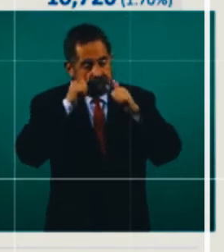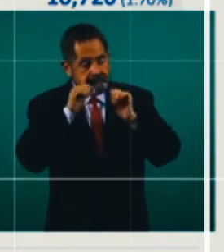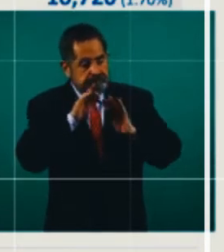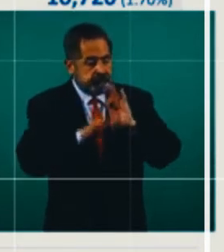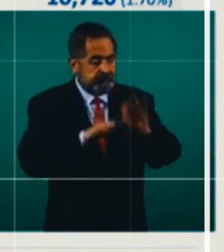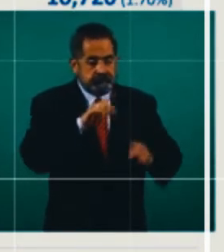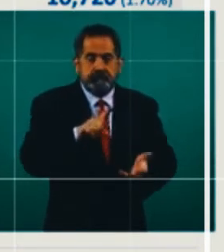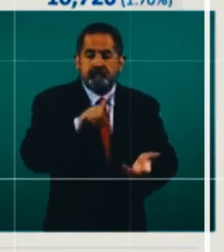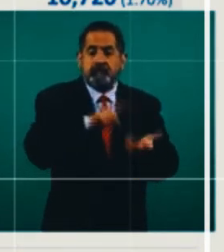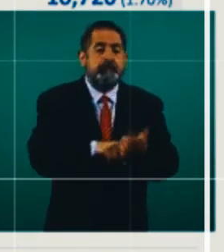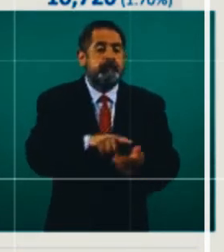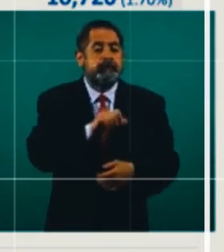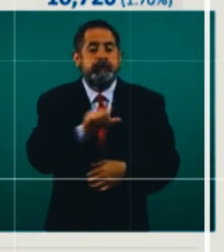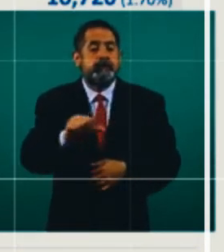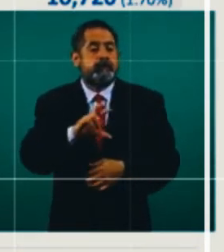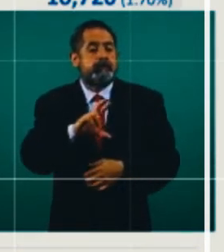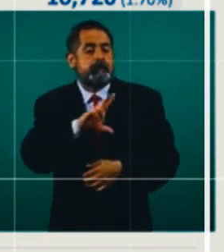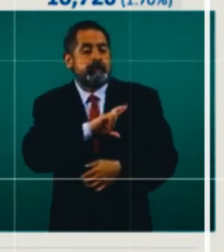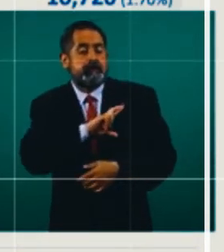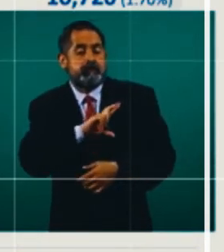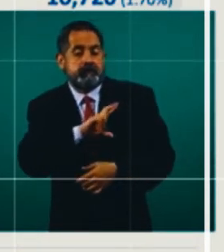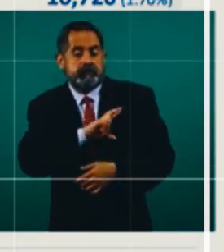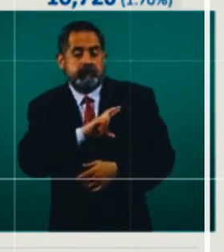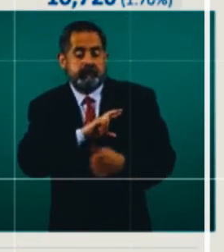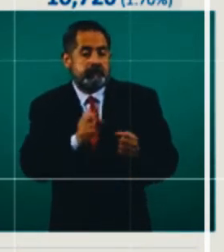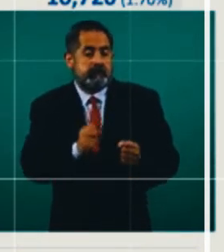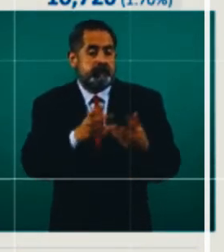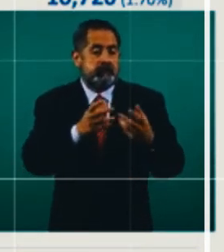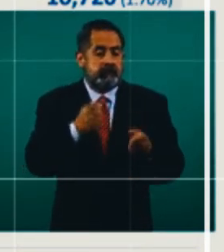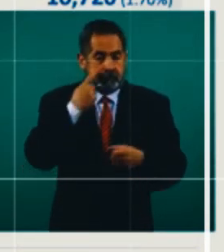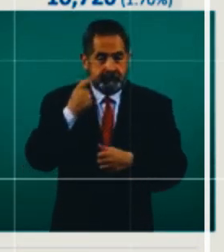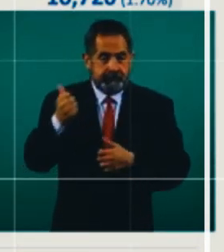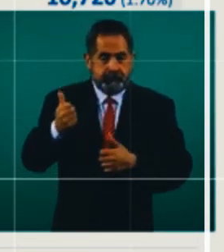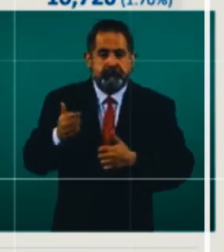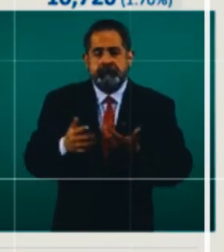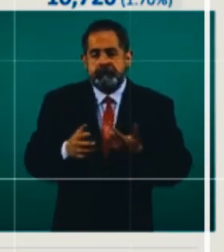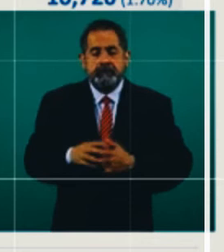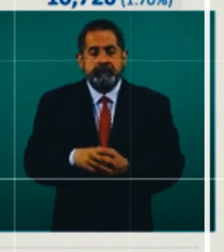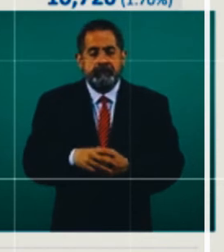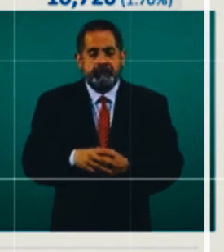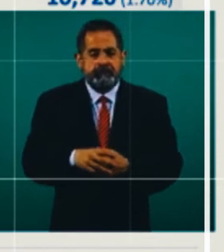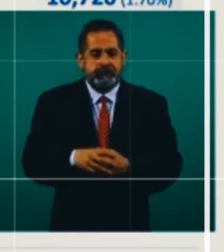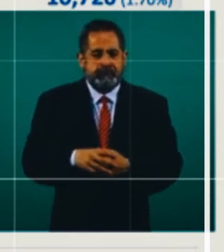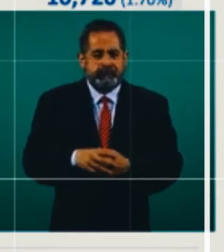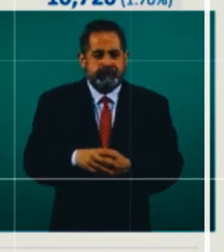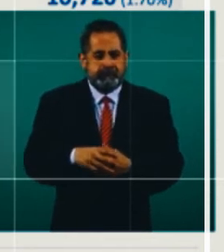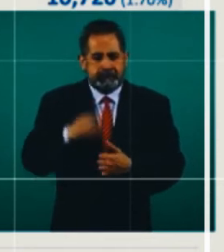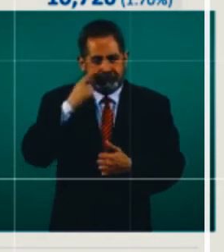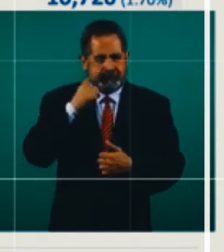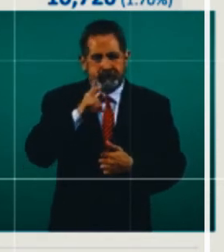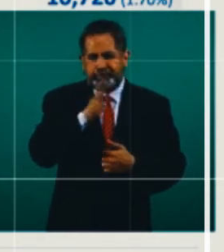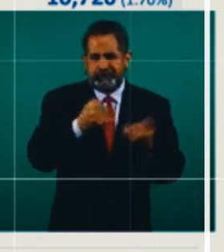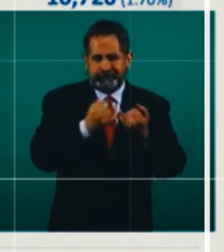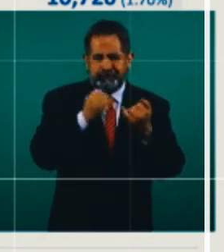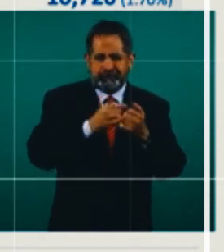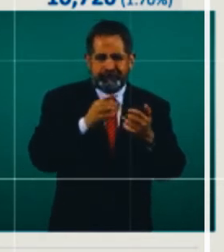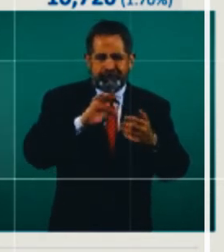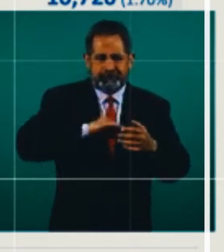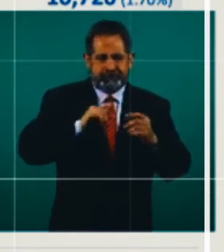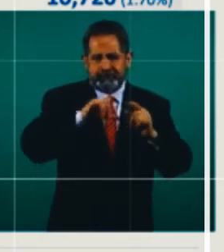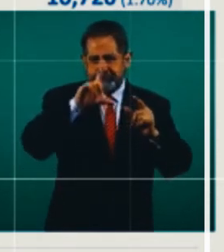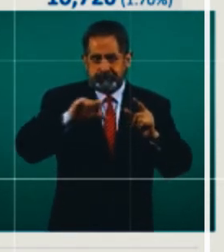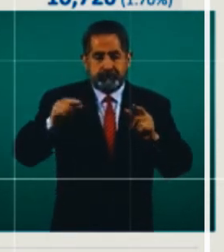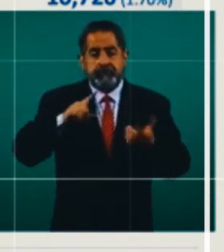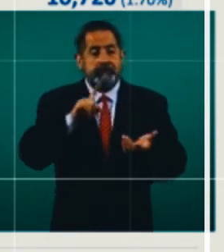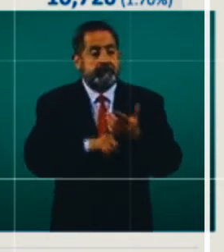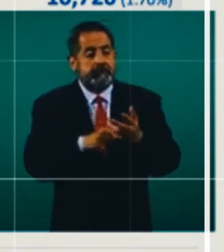atendidas en el ámbito hospitalario, en el sector público y en el sector privado. Esta curva, análoga a la curva epidémica, es las